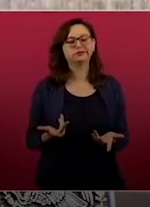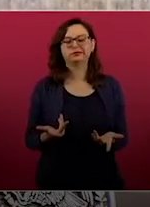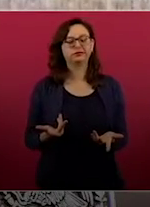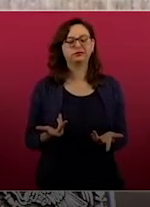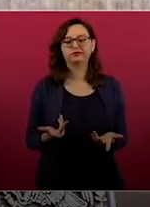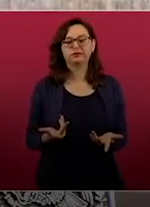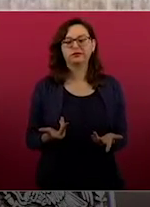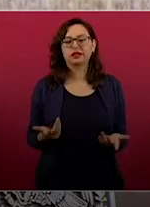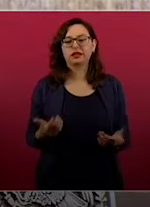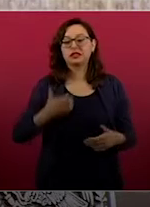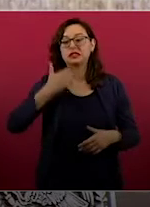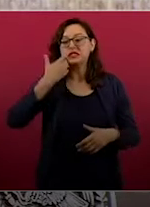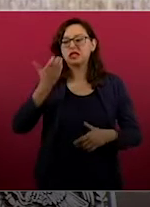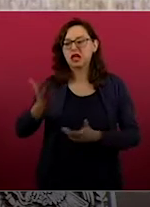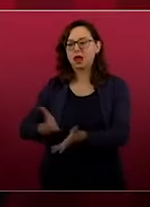dominar,